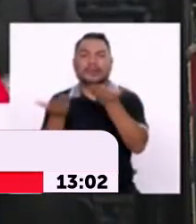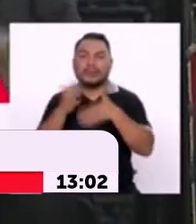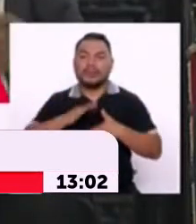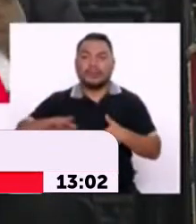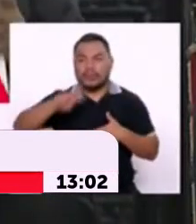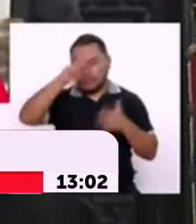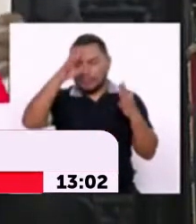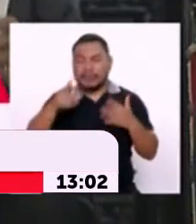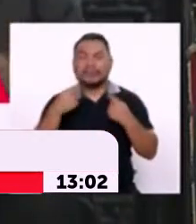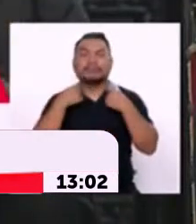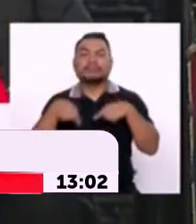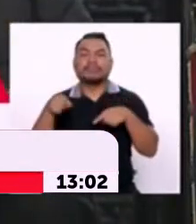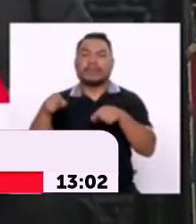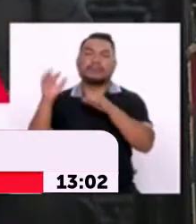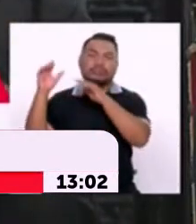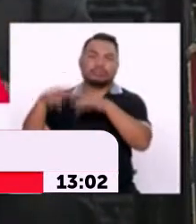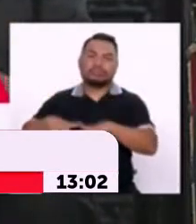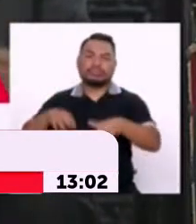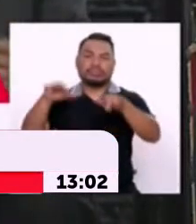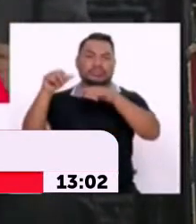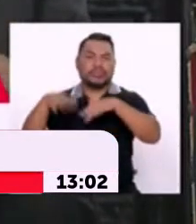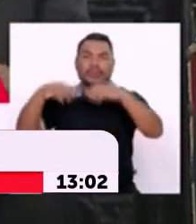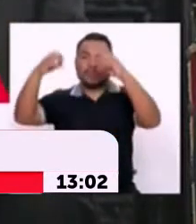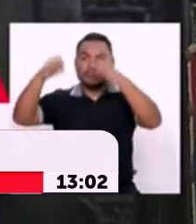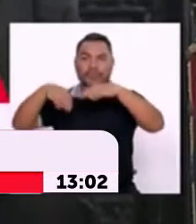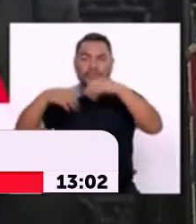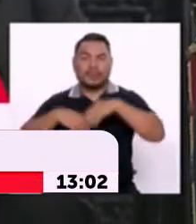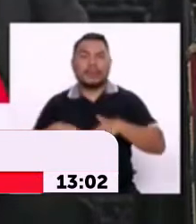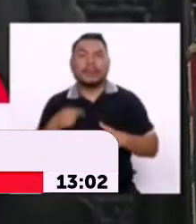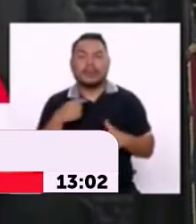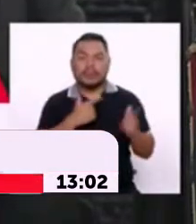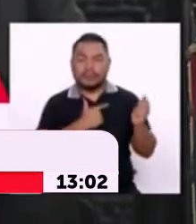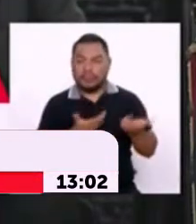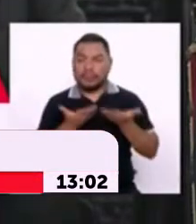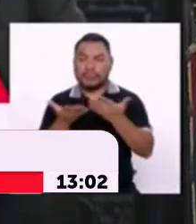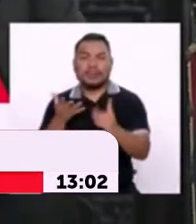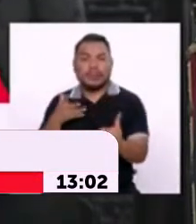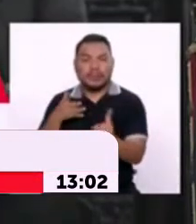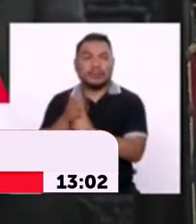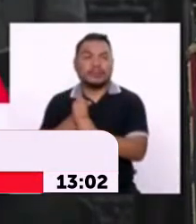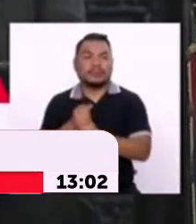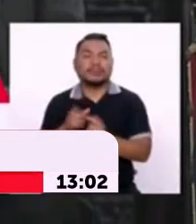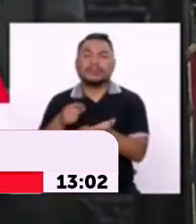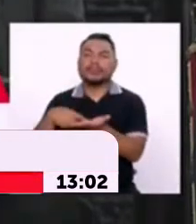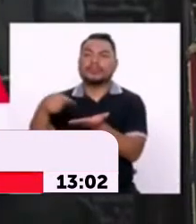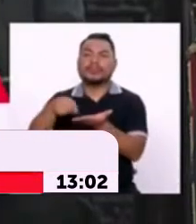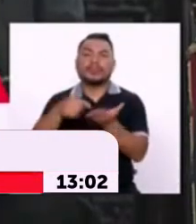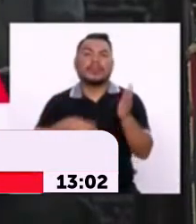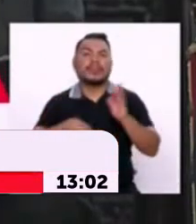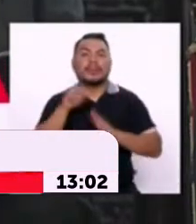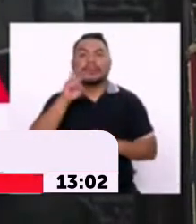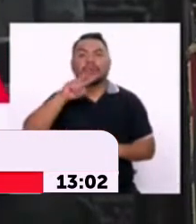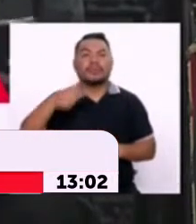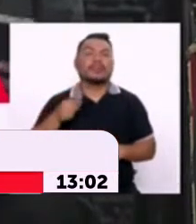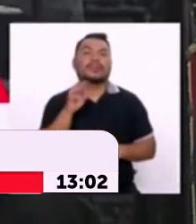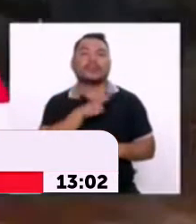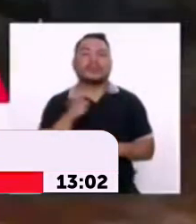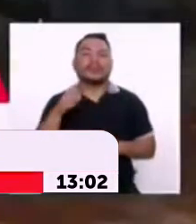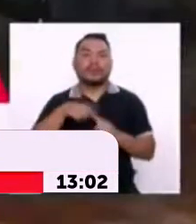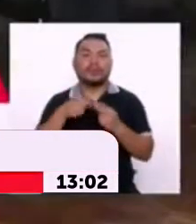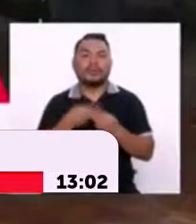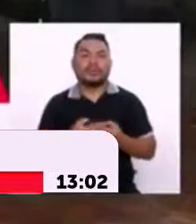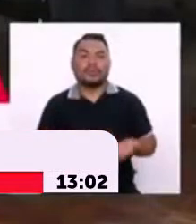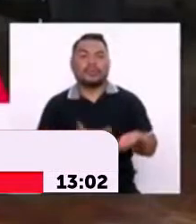de los peruanos afectados por estos fenómenos naturales, y de esta manera logramos distribuir más de